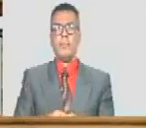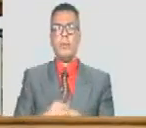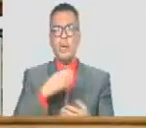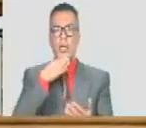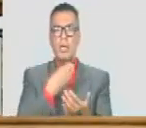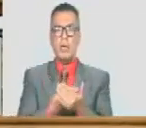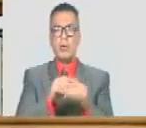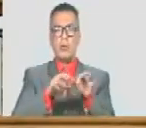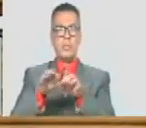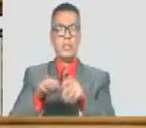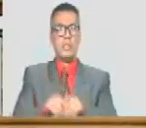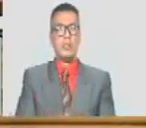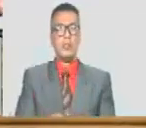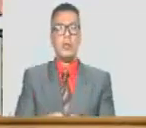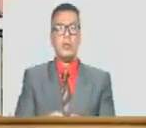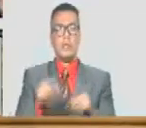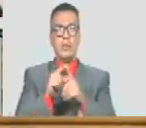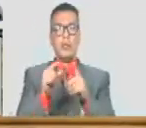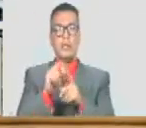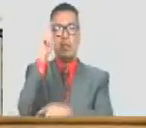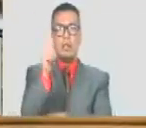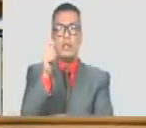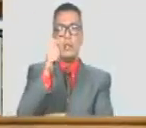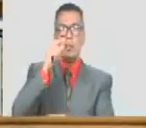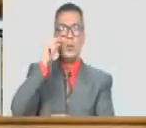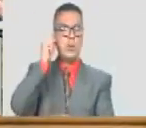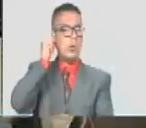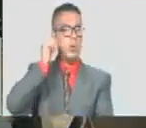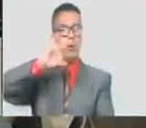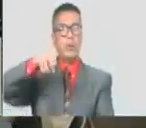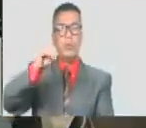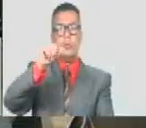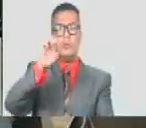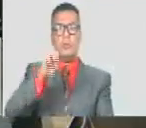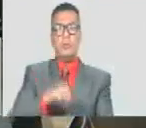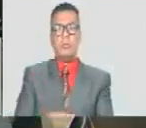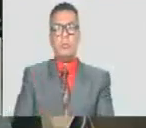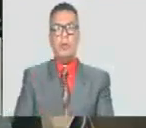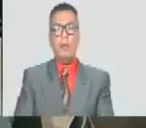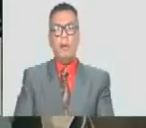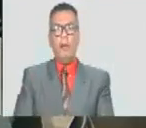Gracias, secretaria. Voy a dejar en el derecho de palabra al diputado José Gregorio Correa.